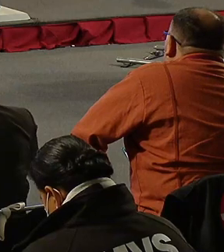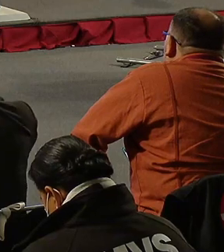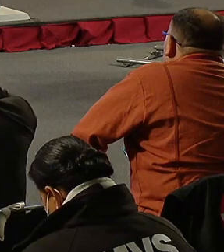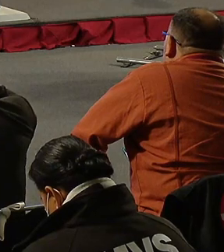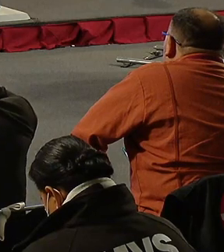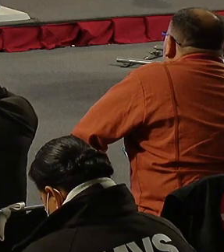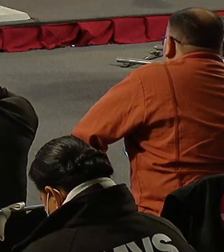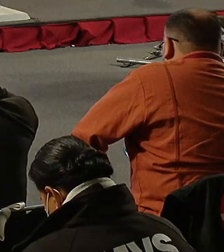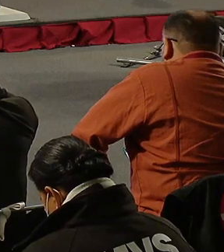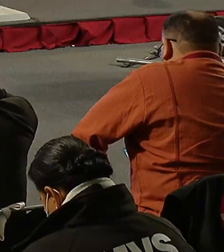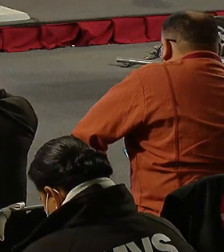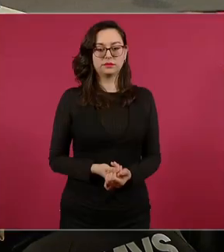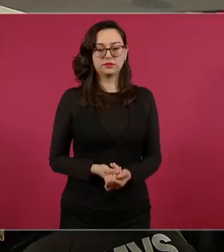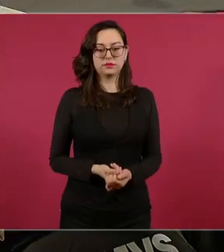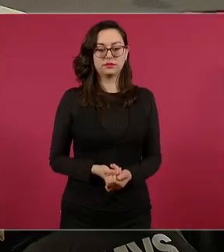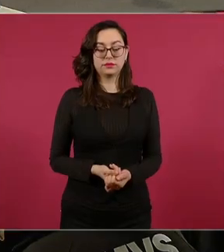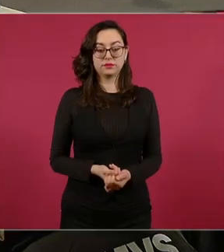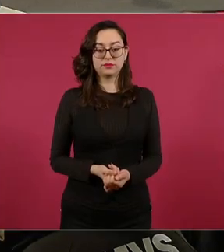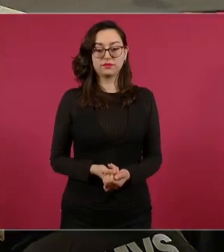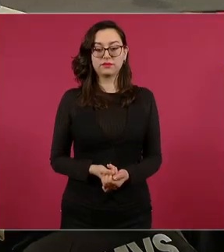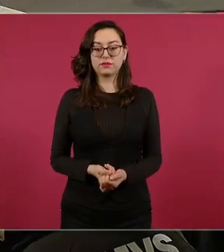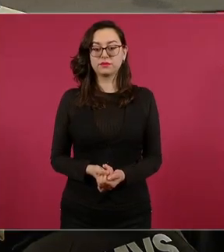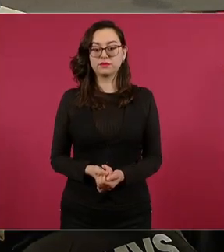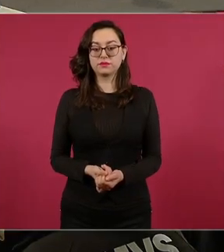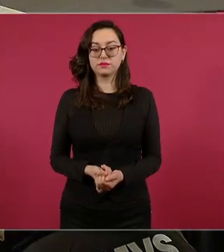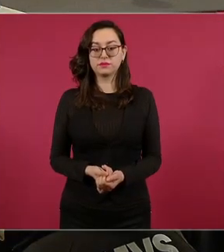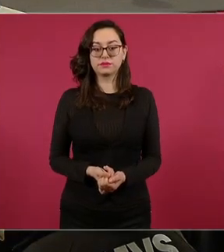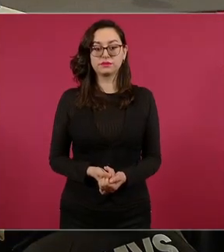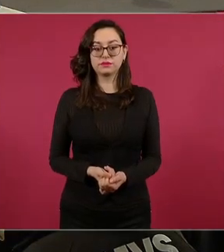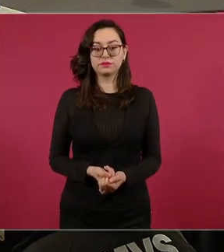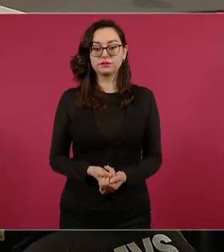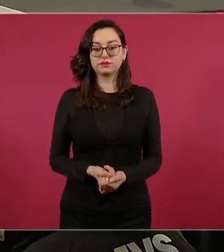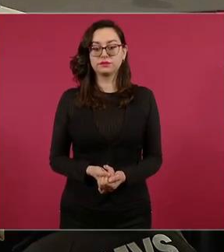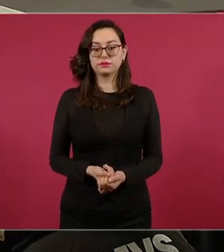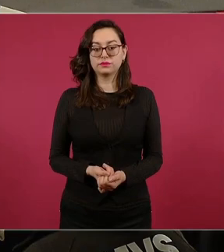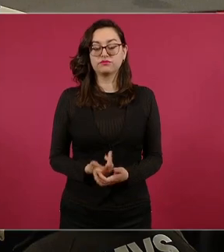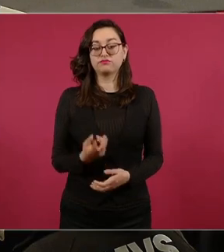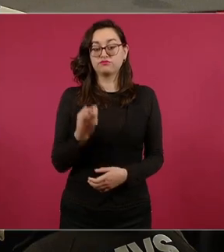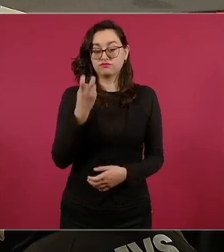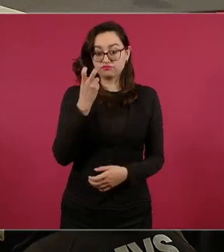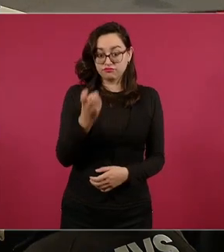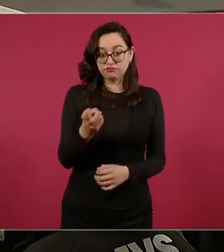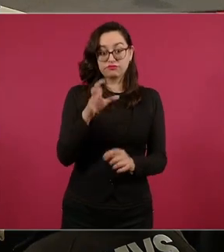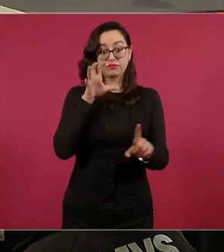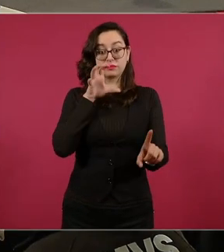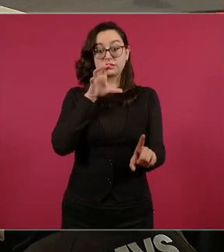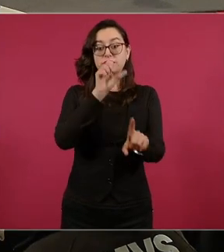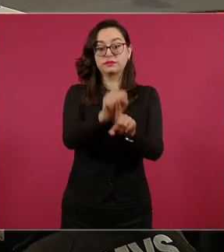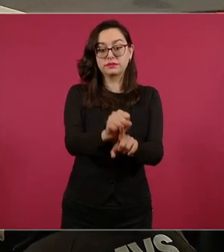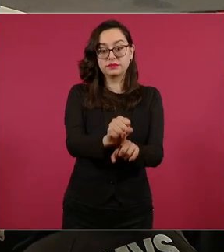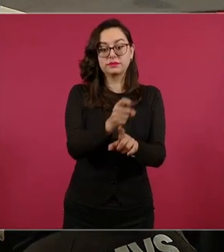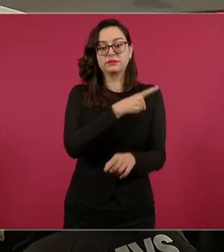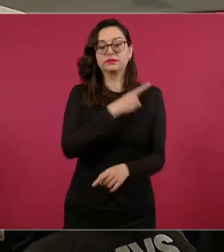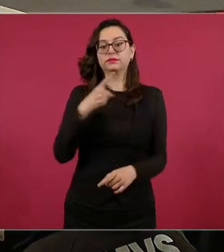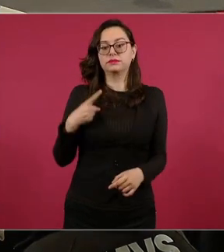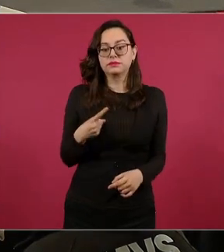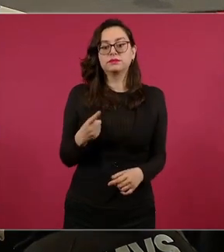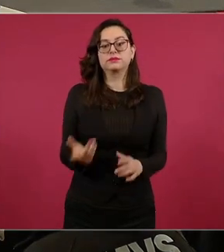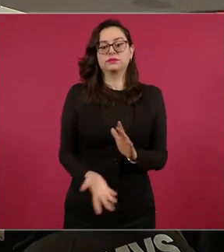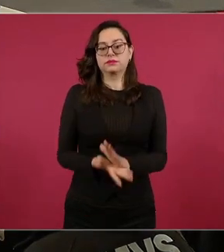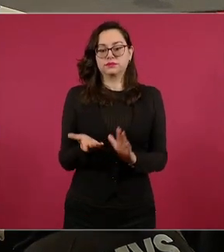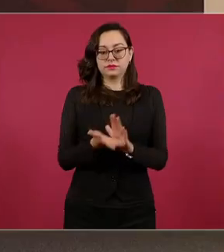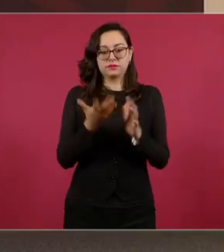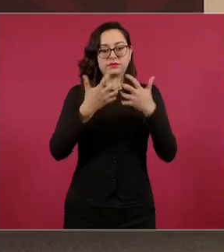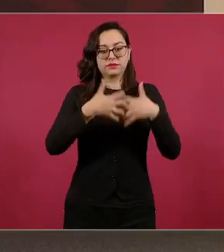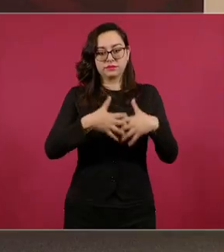esto implica terminar coquizadoras, todo. Va a tener que pensarse si se